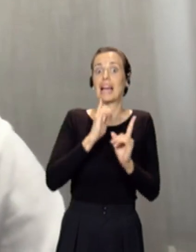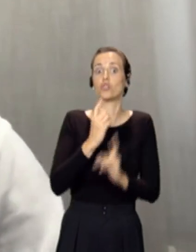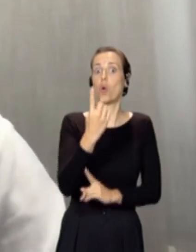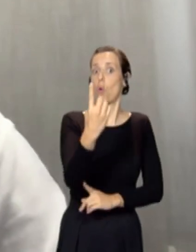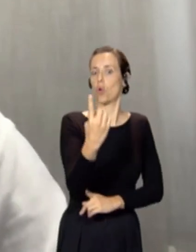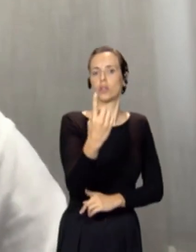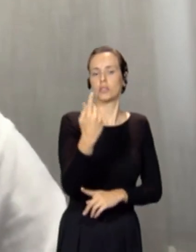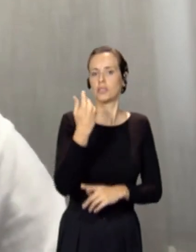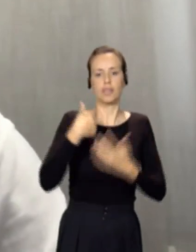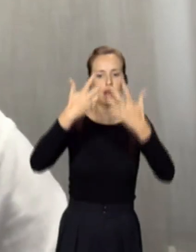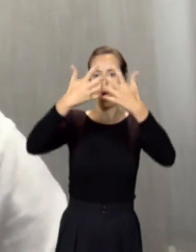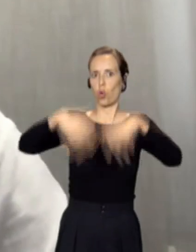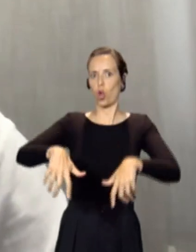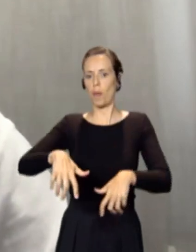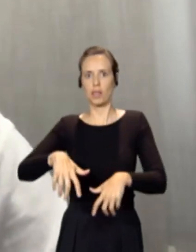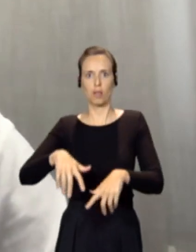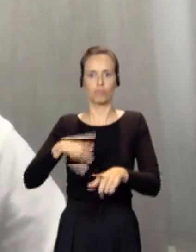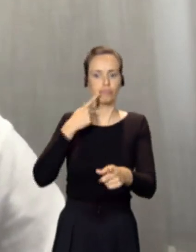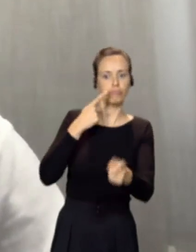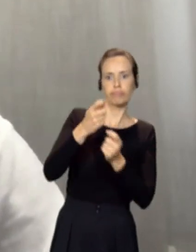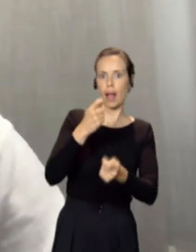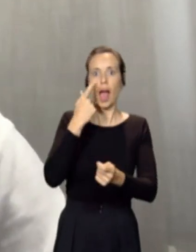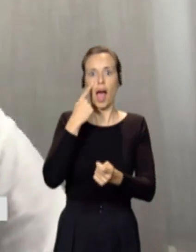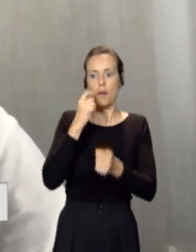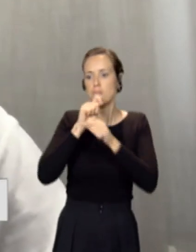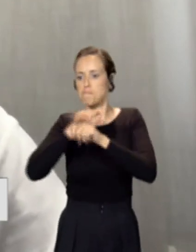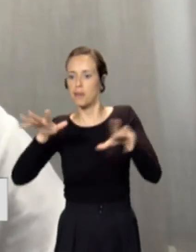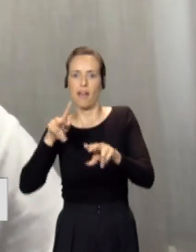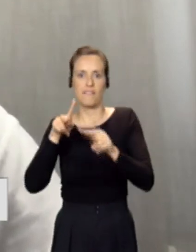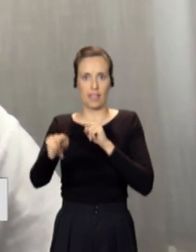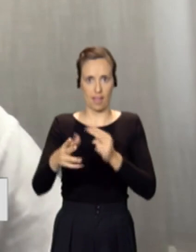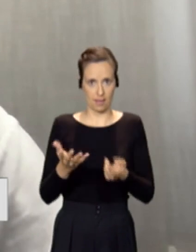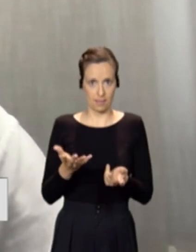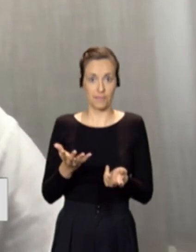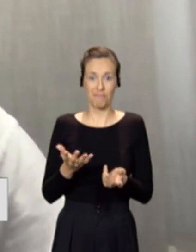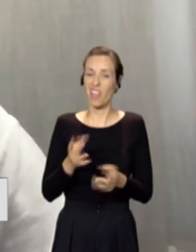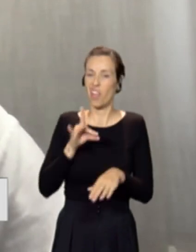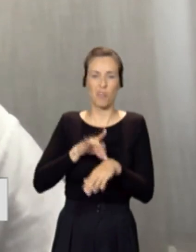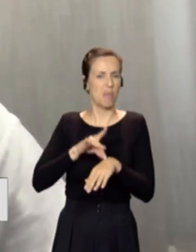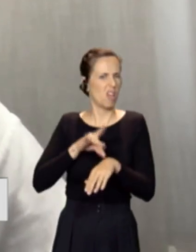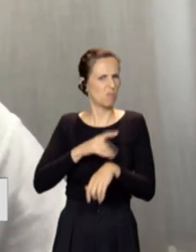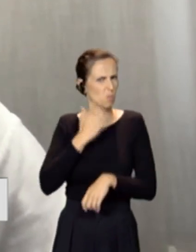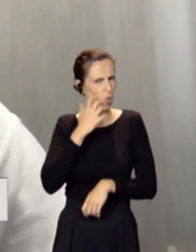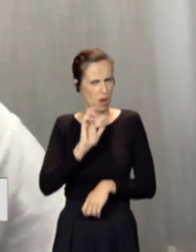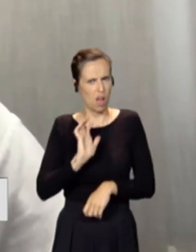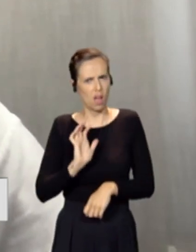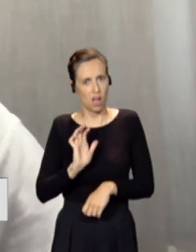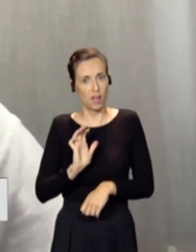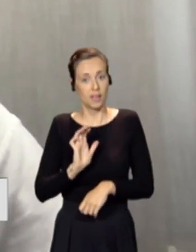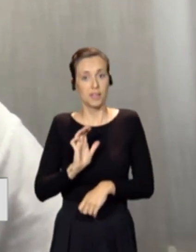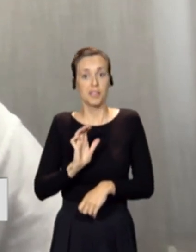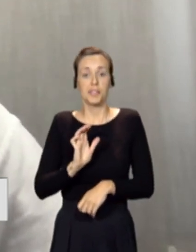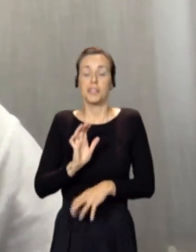activa una serie de mecanismos para evitar que aparezcan otros casos, ¿no? Entonces, es una enfermedad muy rara y